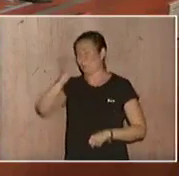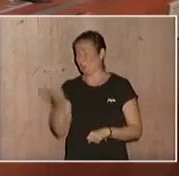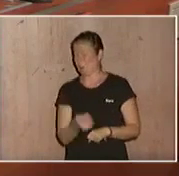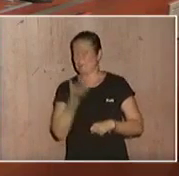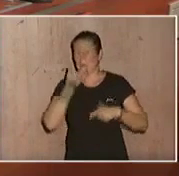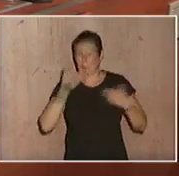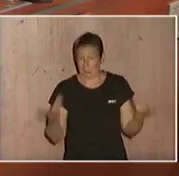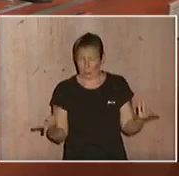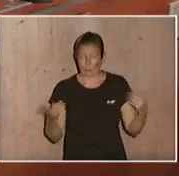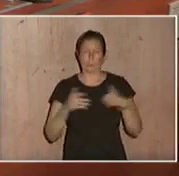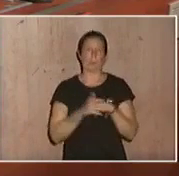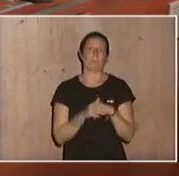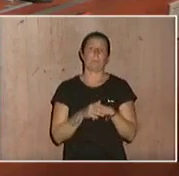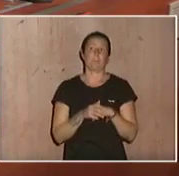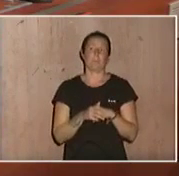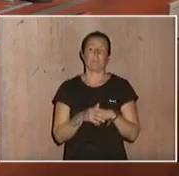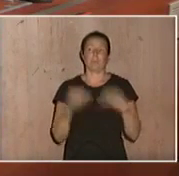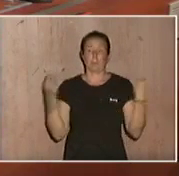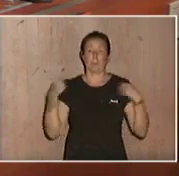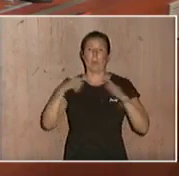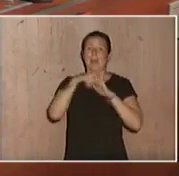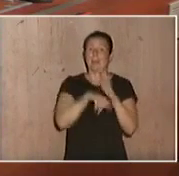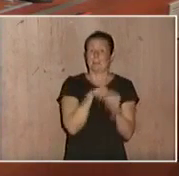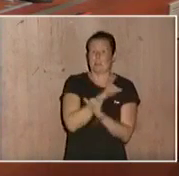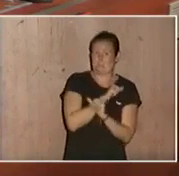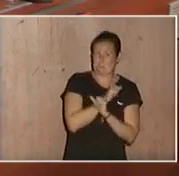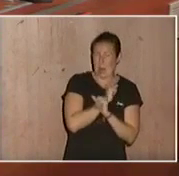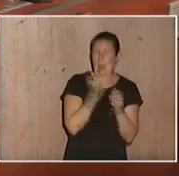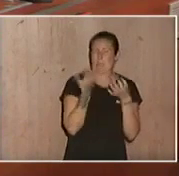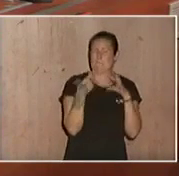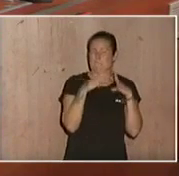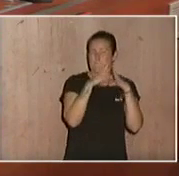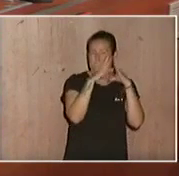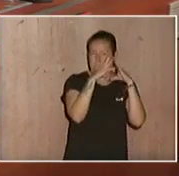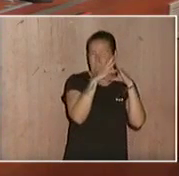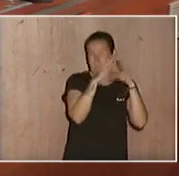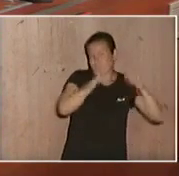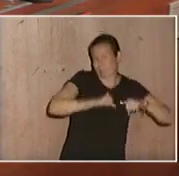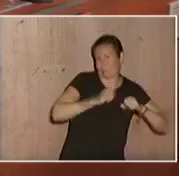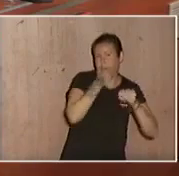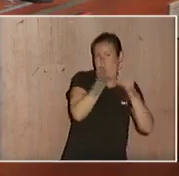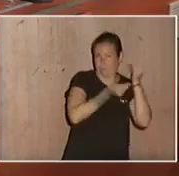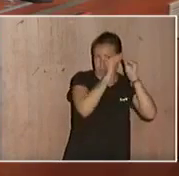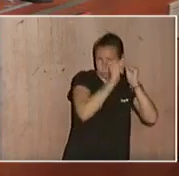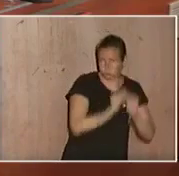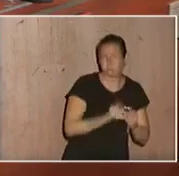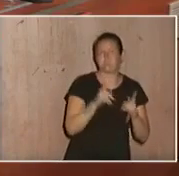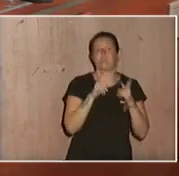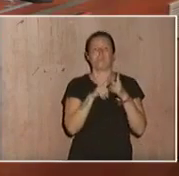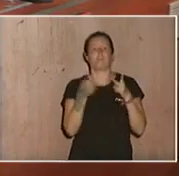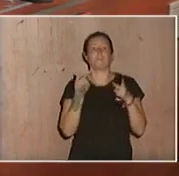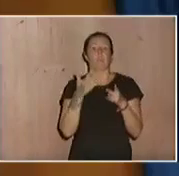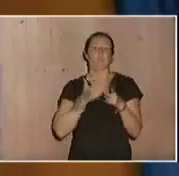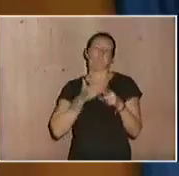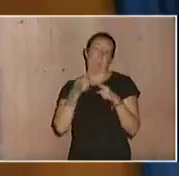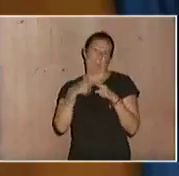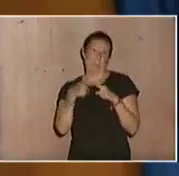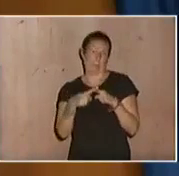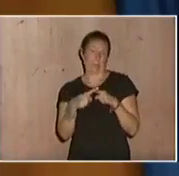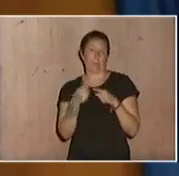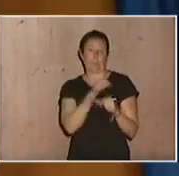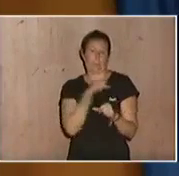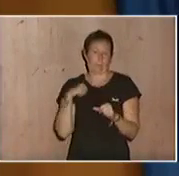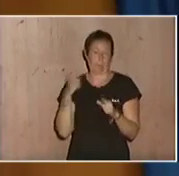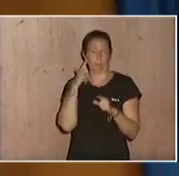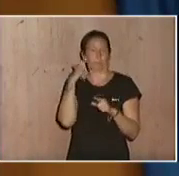el establecimiento de listas de espera, la programación de actividades, la distribución de bienes privados, el pago